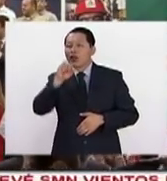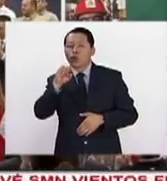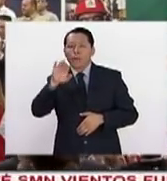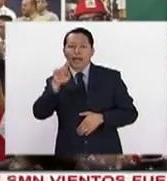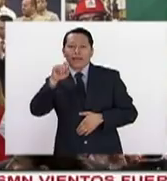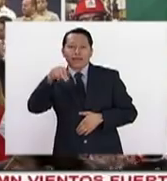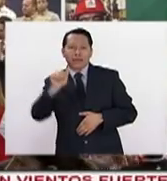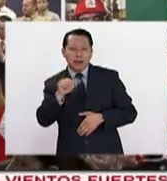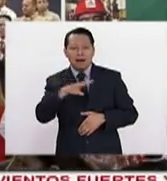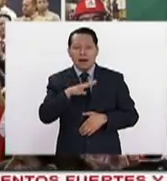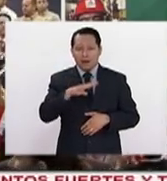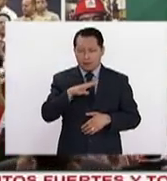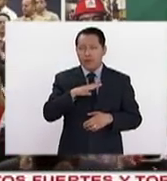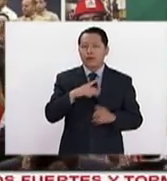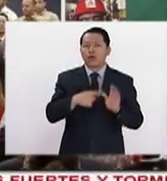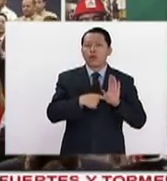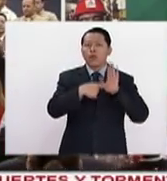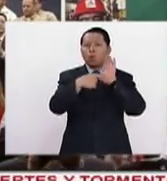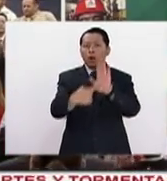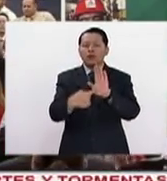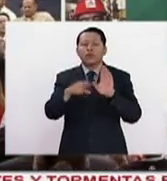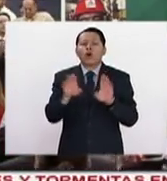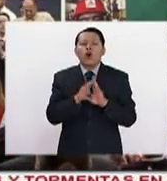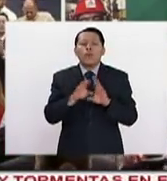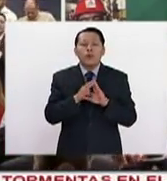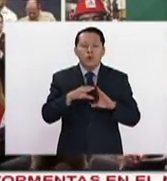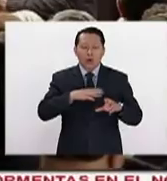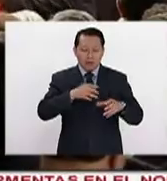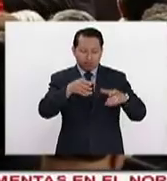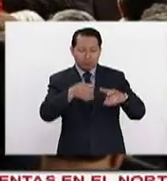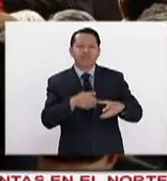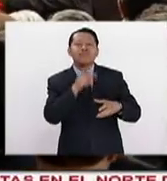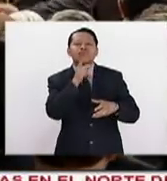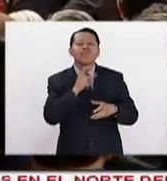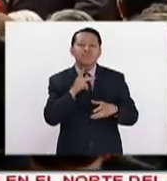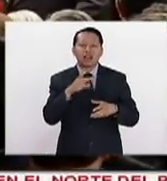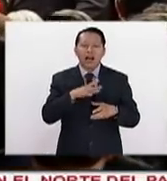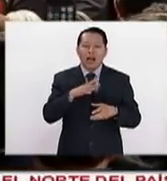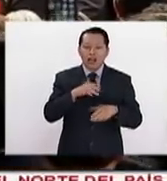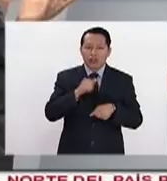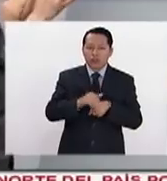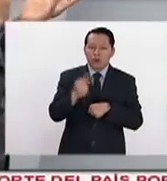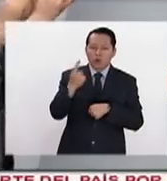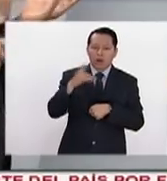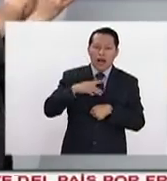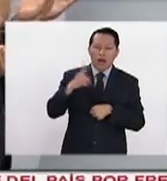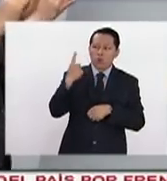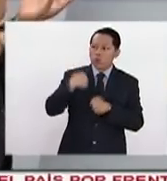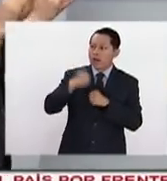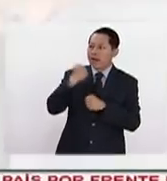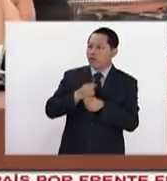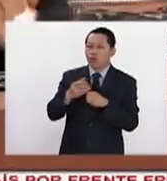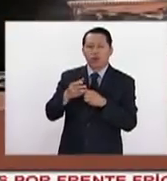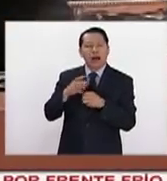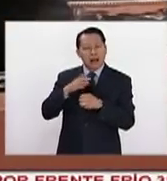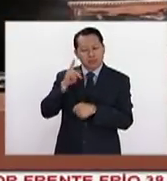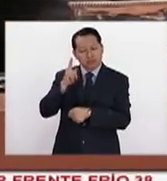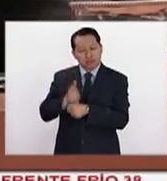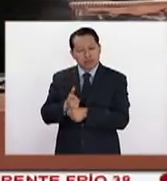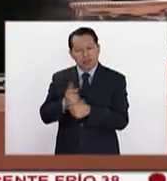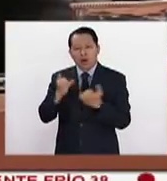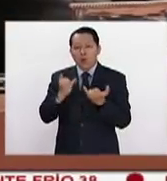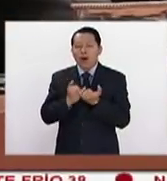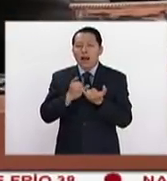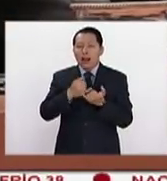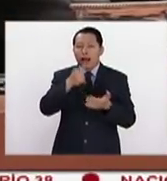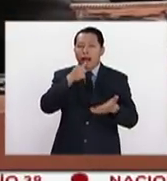Medina, entregó al presidente una muestra del petróleo crudo del campo Ixachi-1, descubierto el año pasado. Además, se canceló un timbre